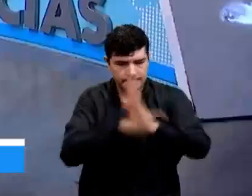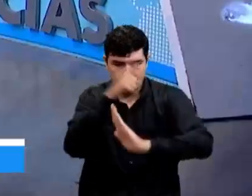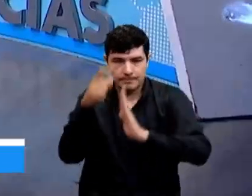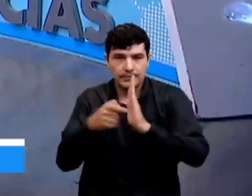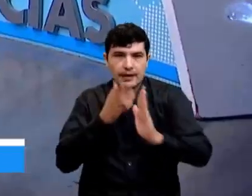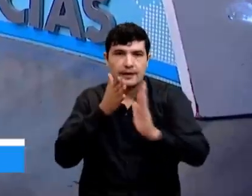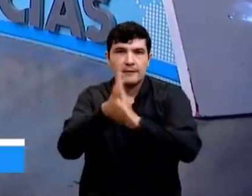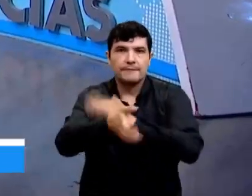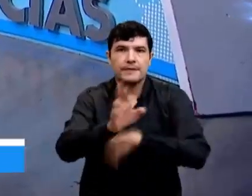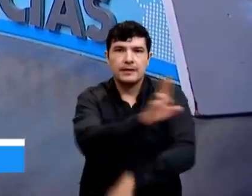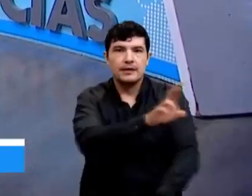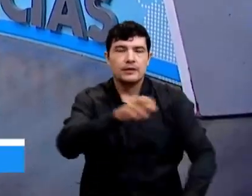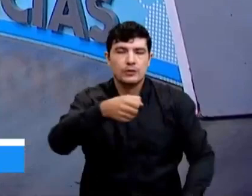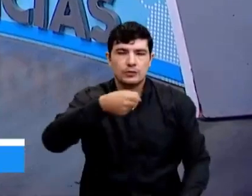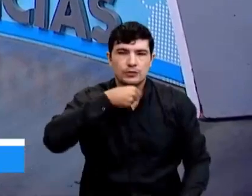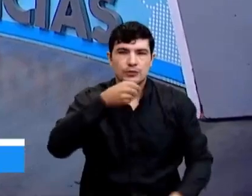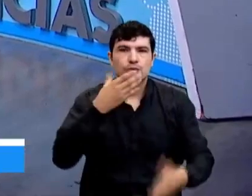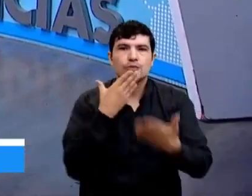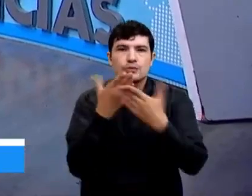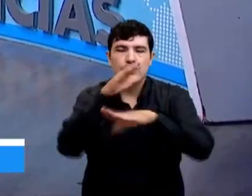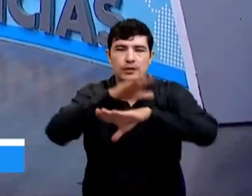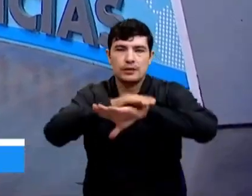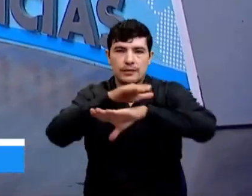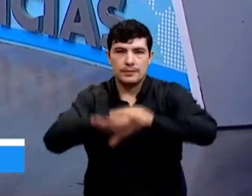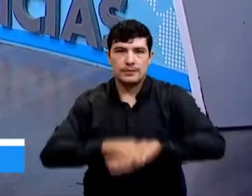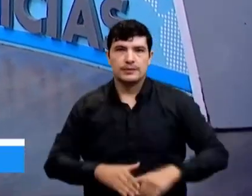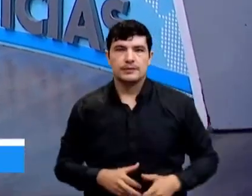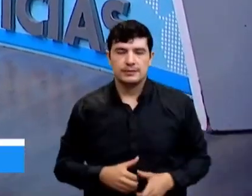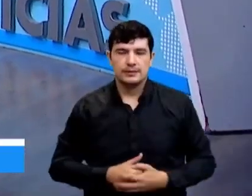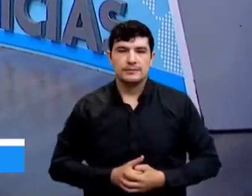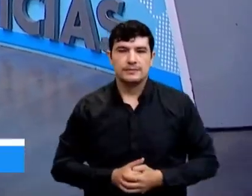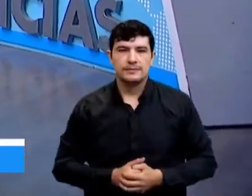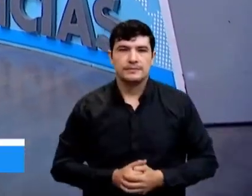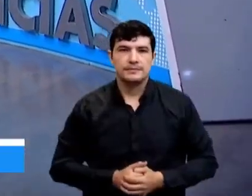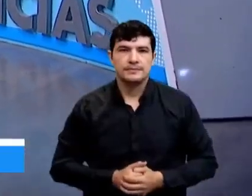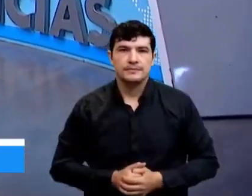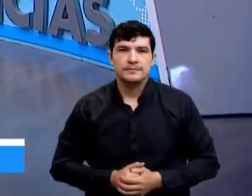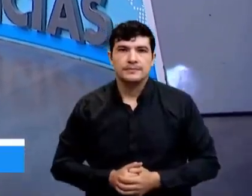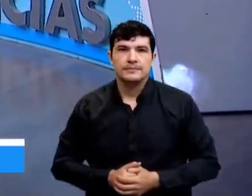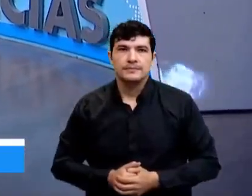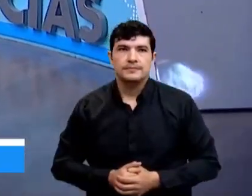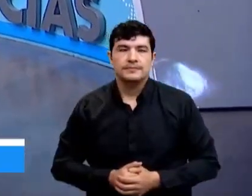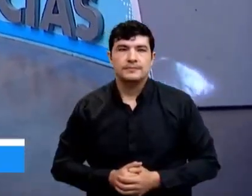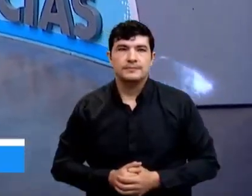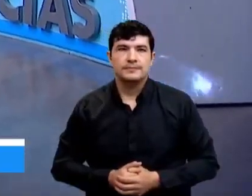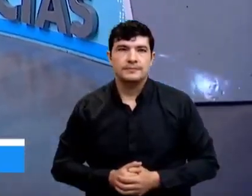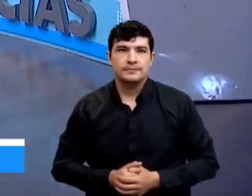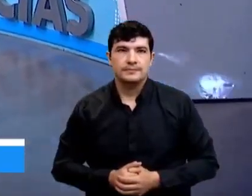que nosotros tenemos desde acá, desde el centro de Cúcuta. Si tienen mucha más información, Alfredo Pérez Durán para Oriente Noticias, estamos informando.